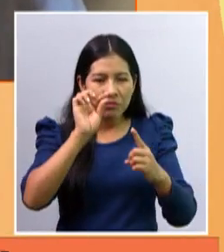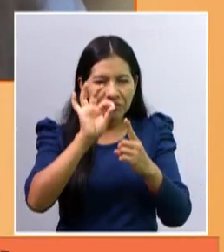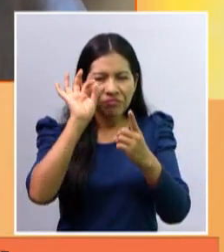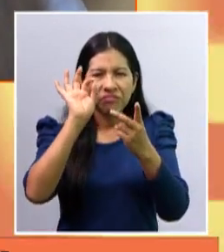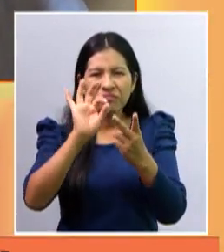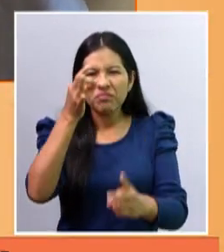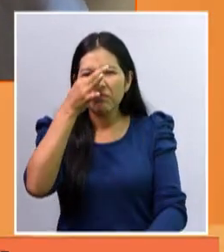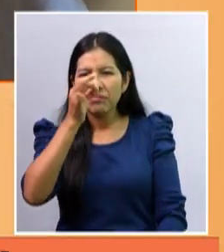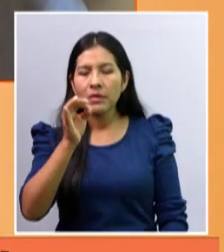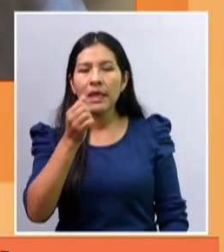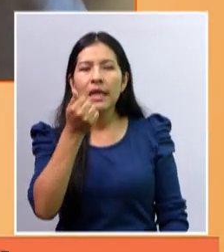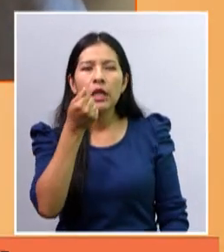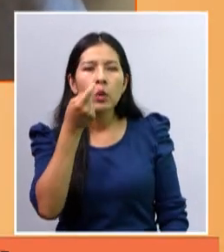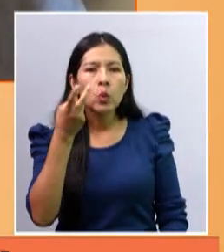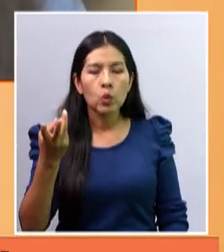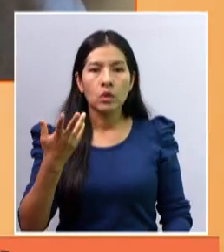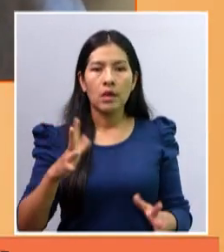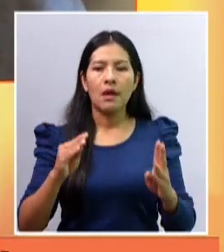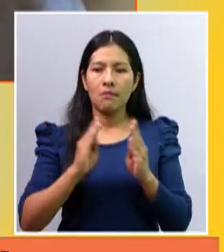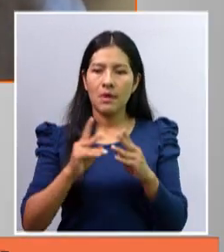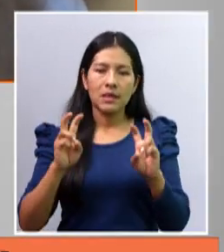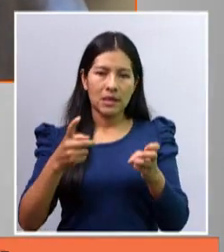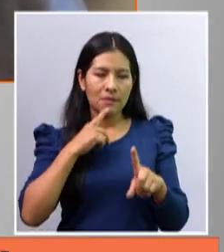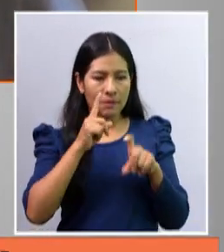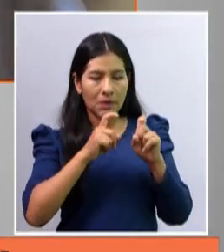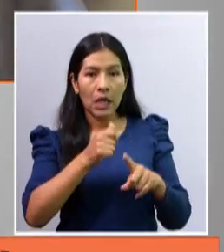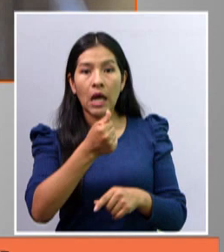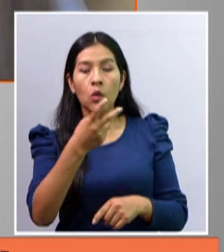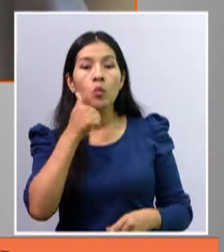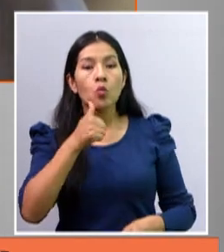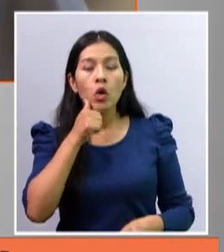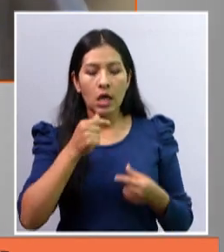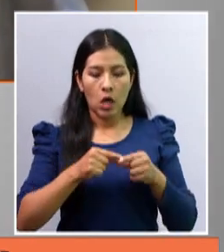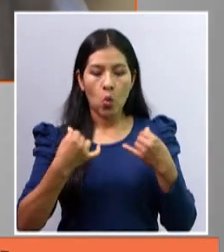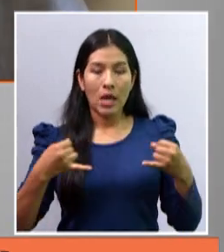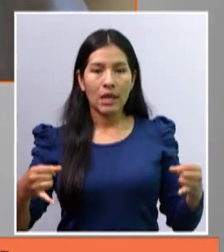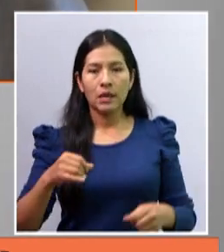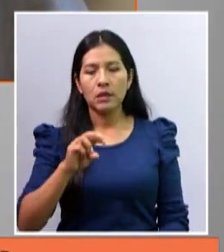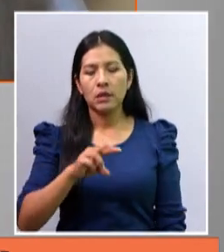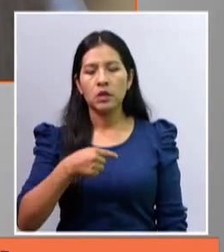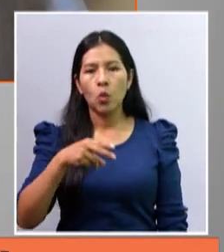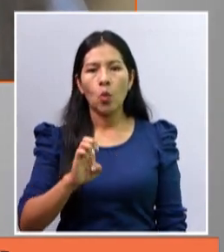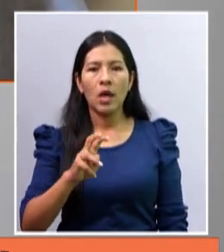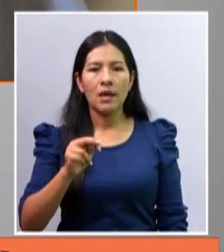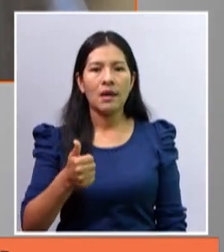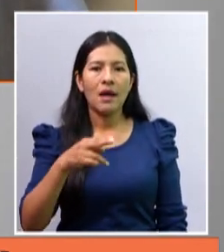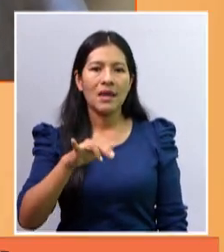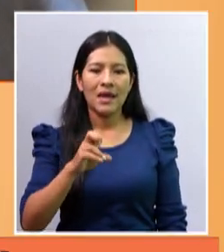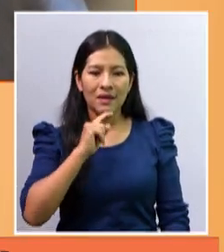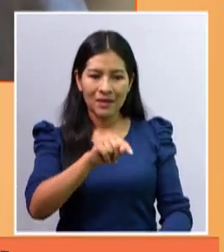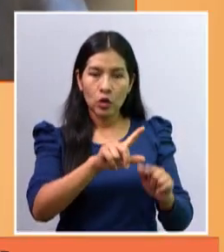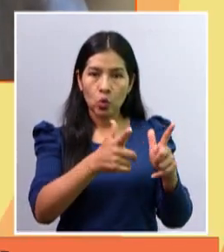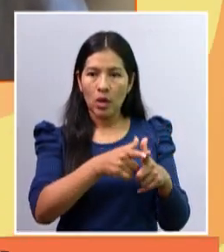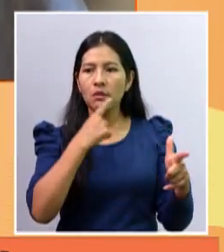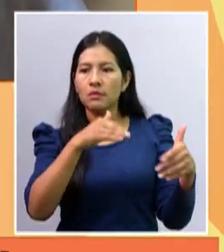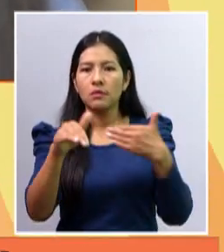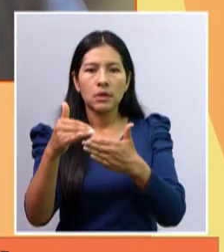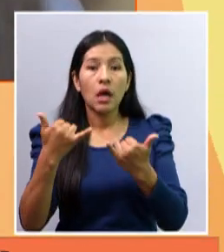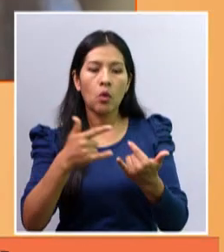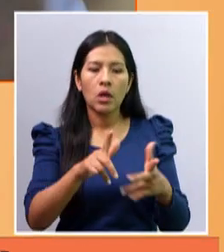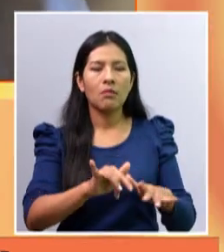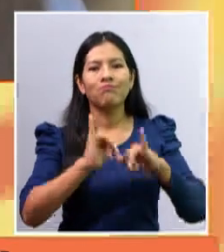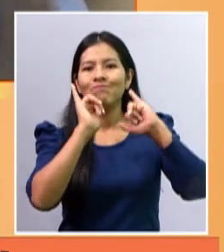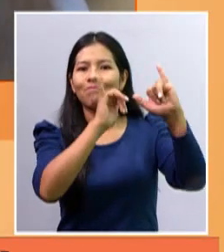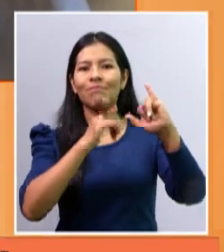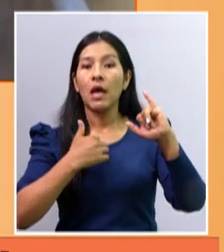entrevistas que se les realizaron algunas mujeres guaraníes ox que habían huido de aquel territorio y se encuentran ahora en